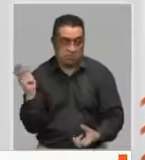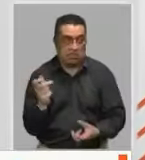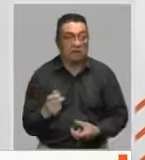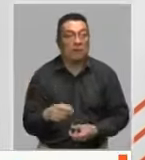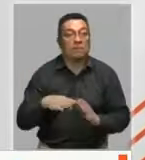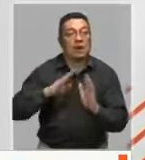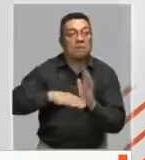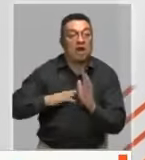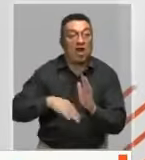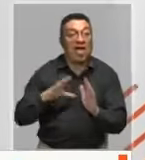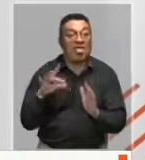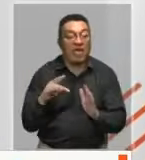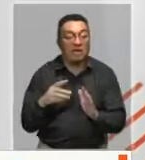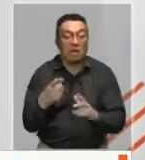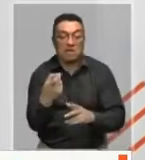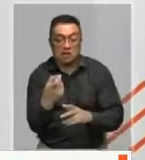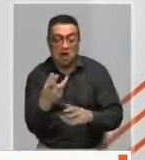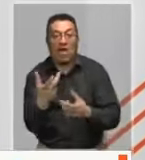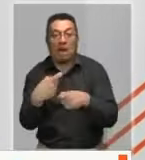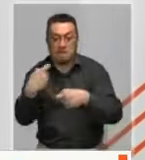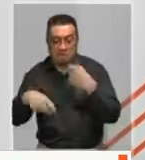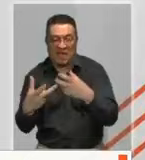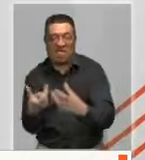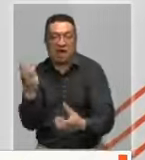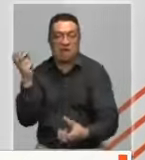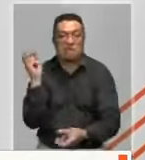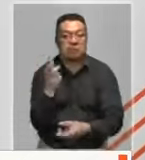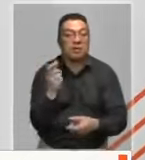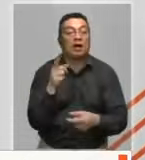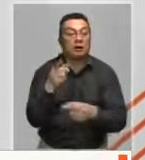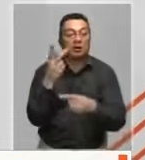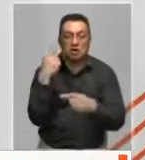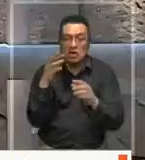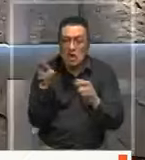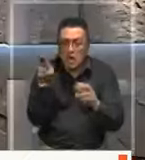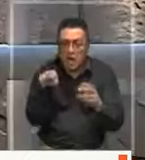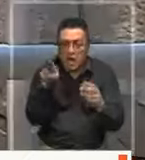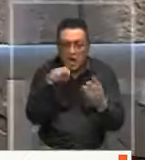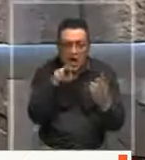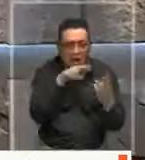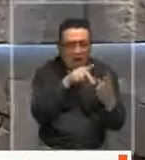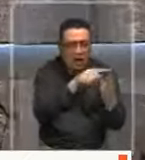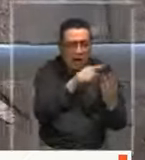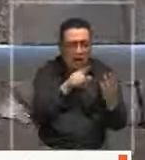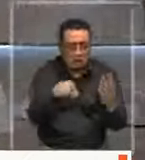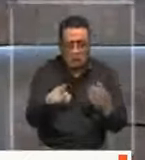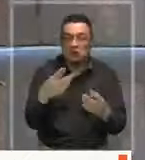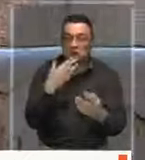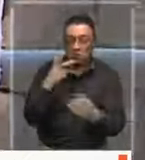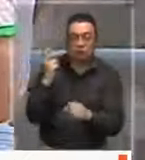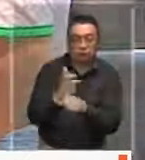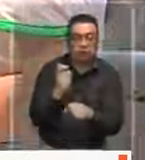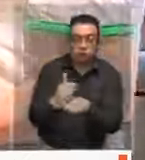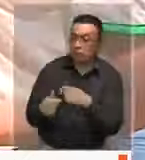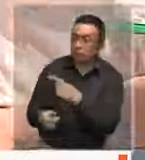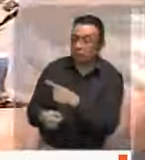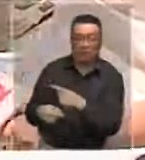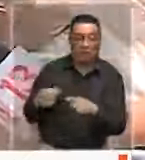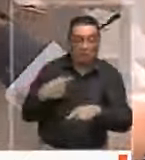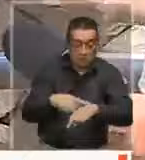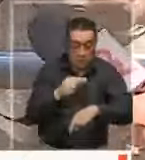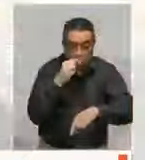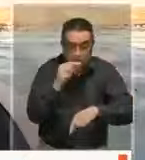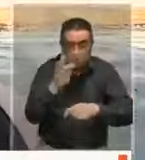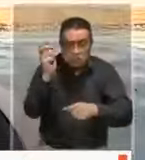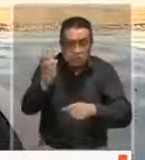edad, pistolas, piedras. Los conceptos e historias se repiten. Acá dos víctimas asaltadas con diferencia de